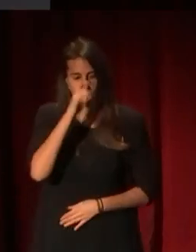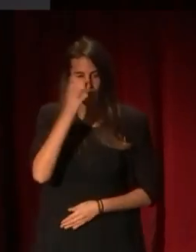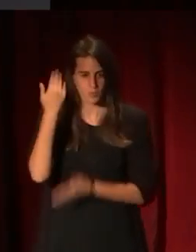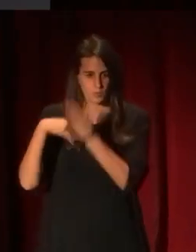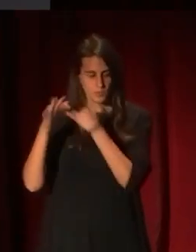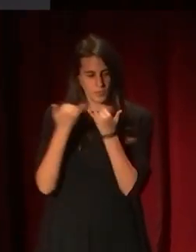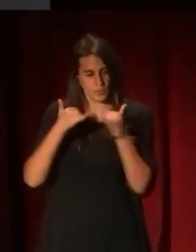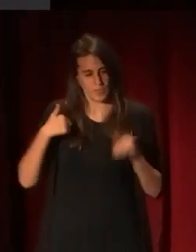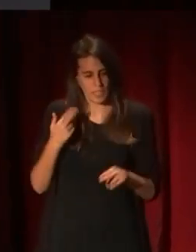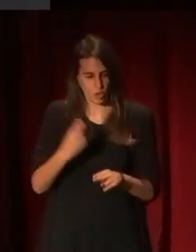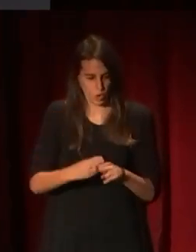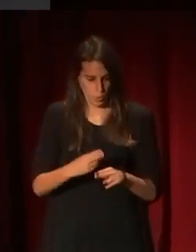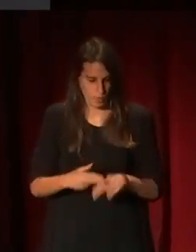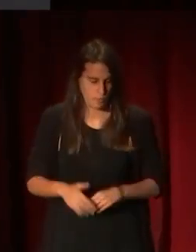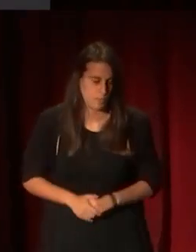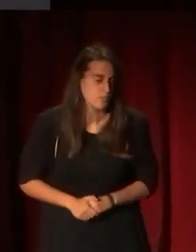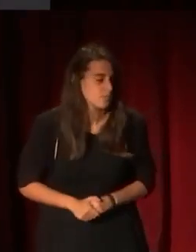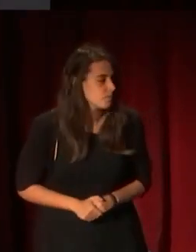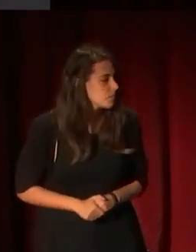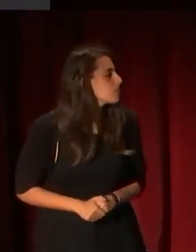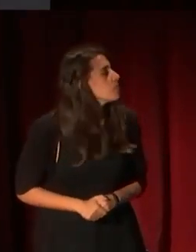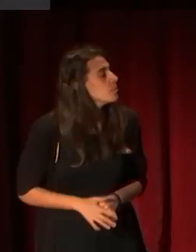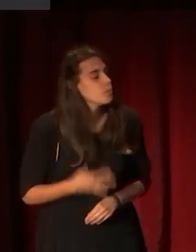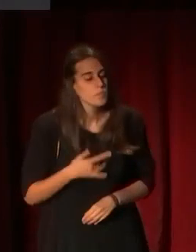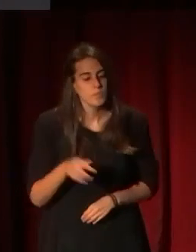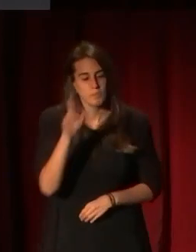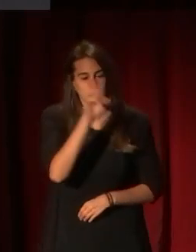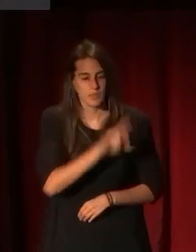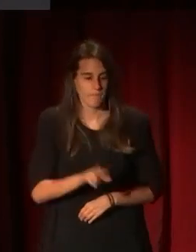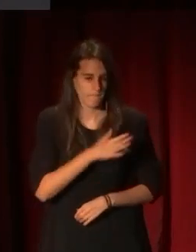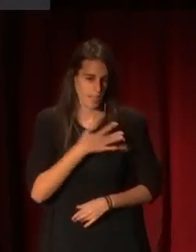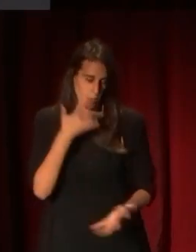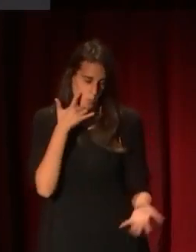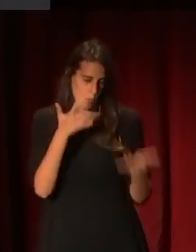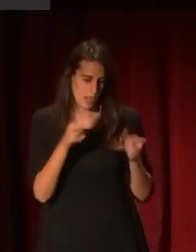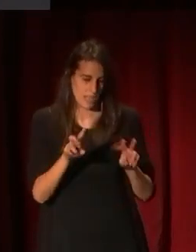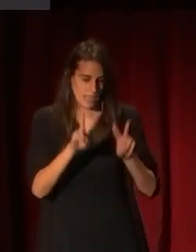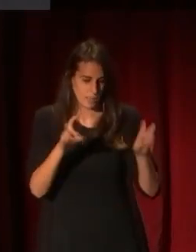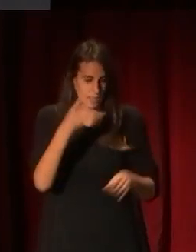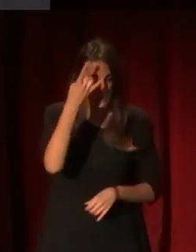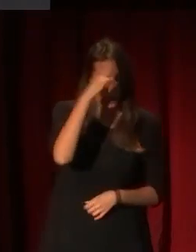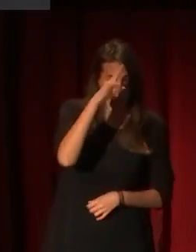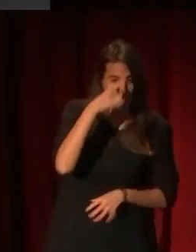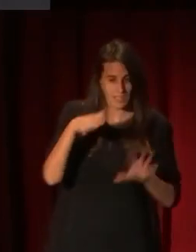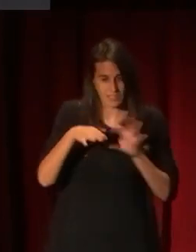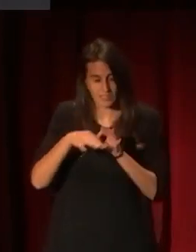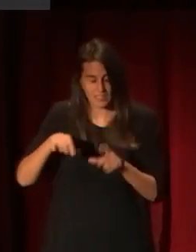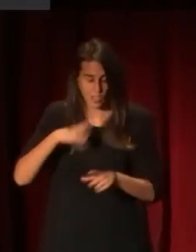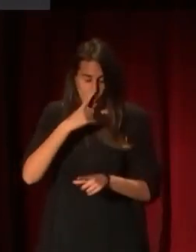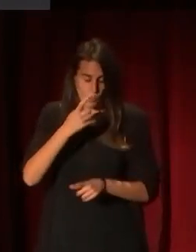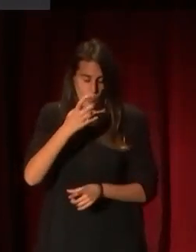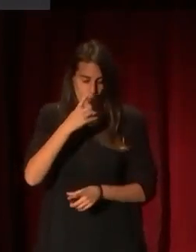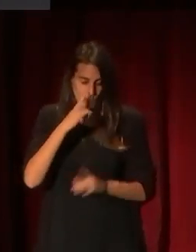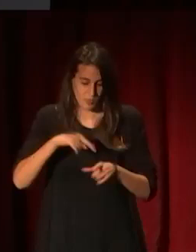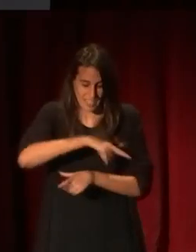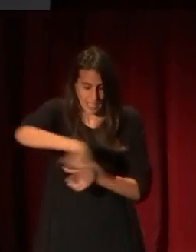más célebres de roma les insisto en esto en esa vinculación entre la tauromaquia y el circo romano la antigüedad romana